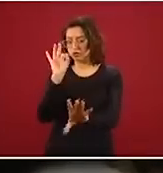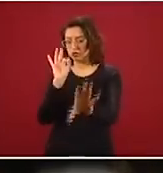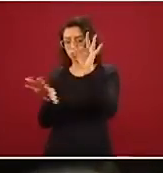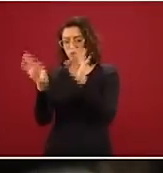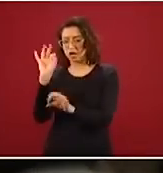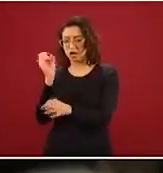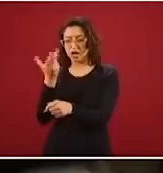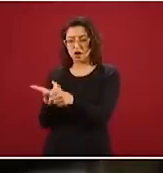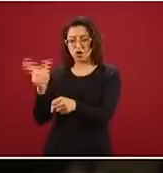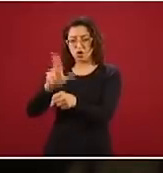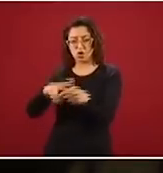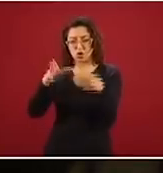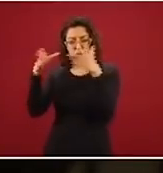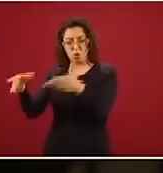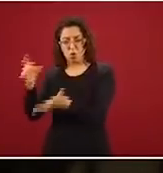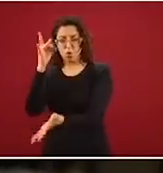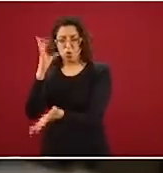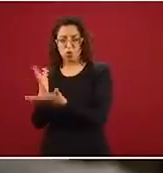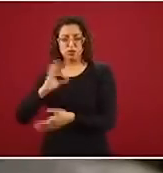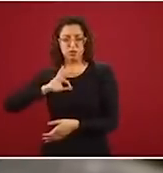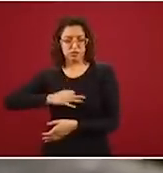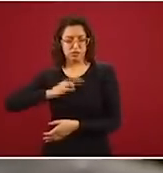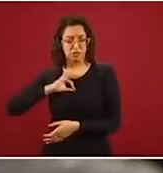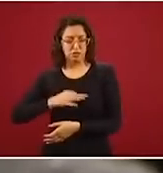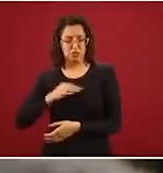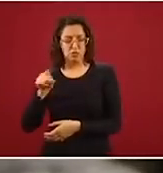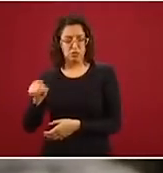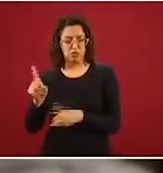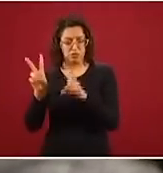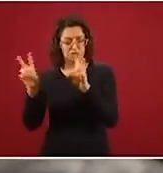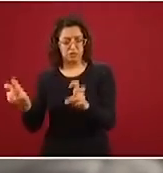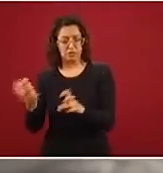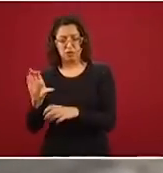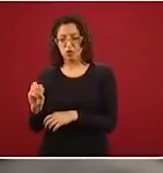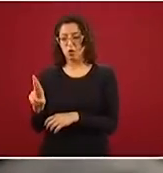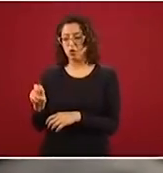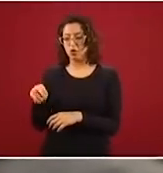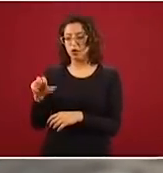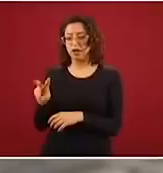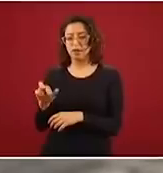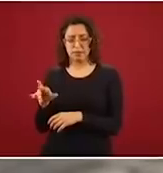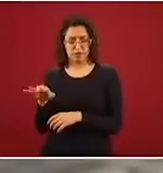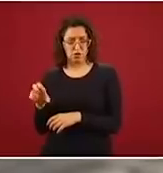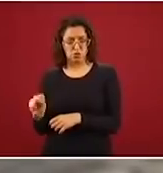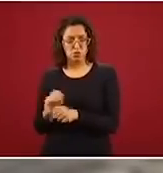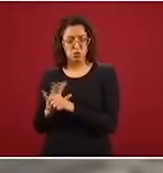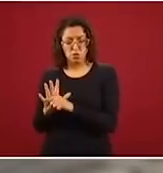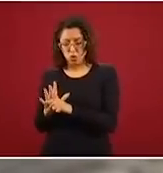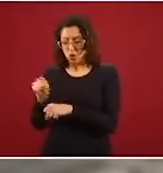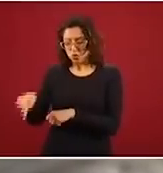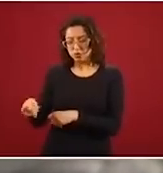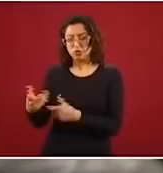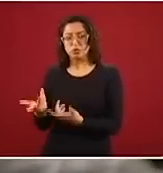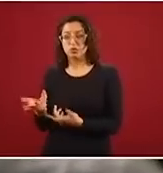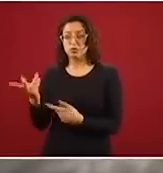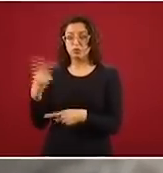este tema del coronavirus. Y bueno, de nueva cuenta, si sigue siendo inminente la llegada del